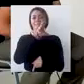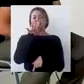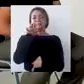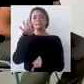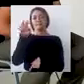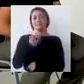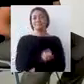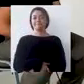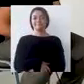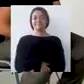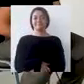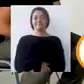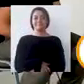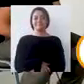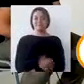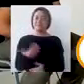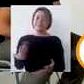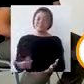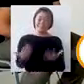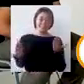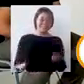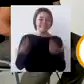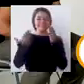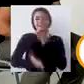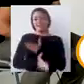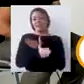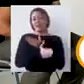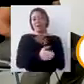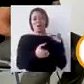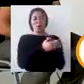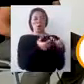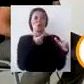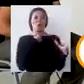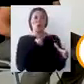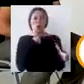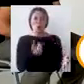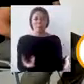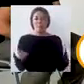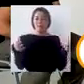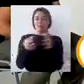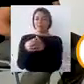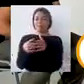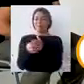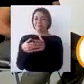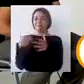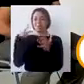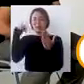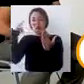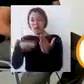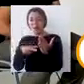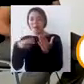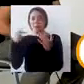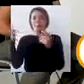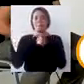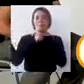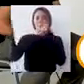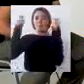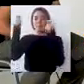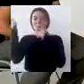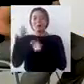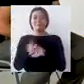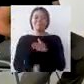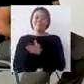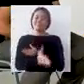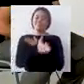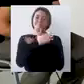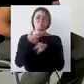pues decirles, hay que seguir leyendo cómics, seguir leyendo libros de aventuras, seguir leyendo para que incentivemos una ciudad lectora. Muy